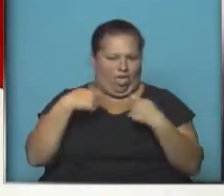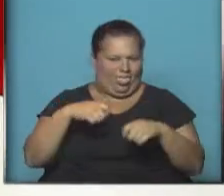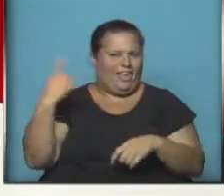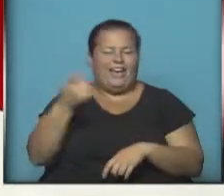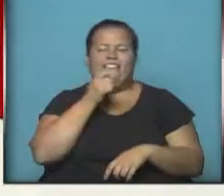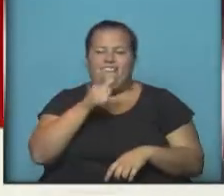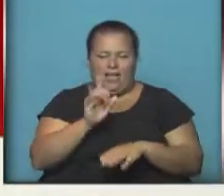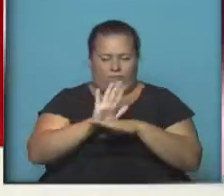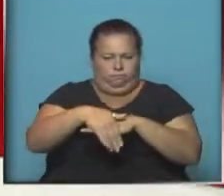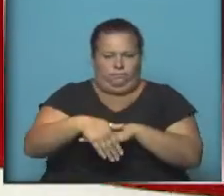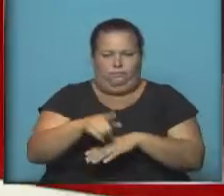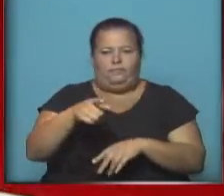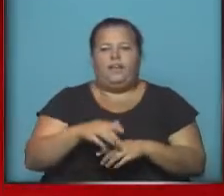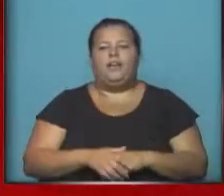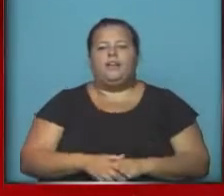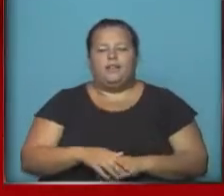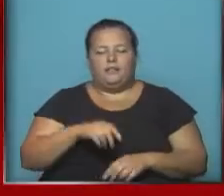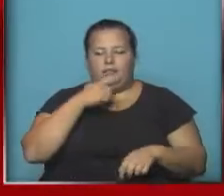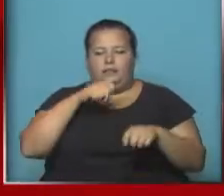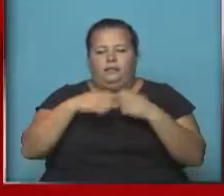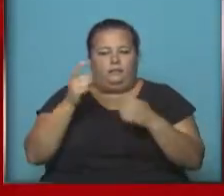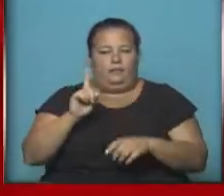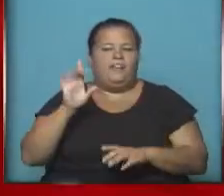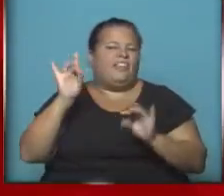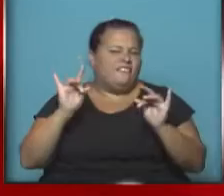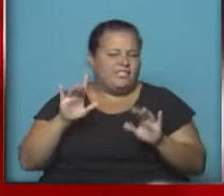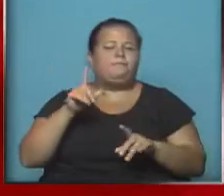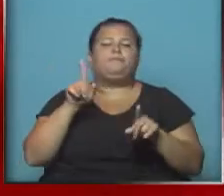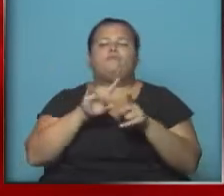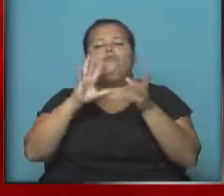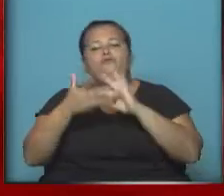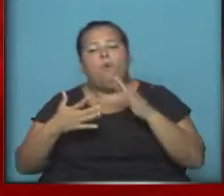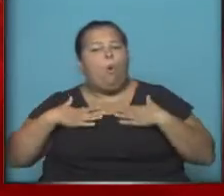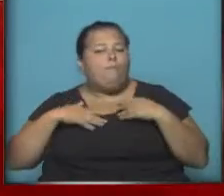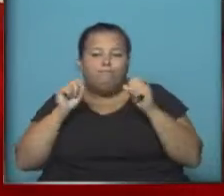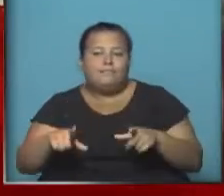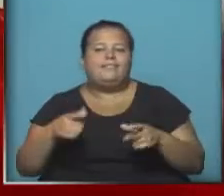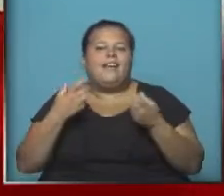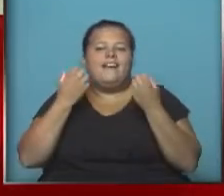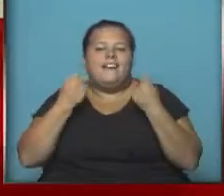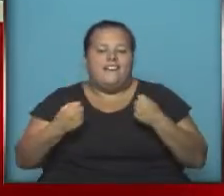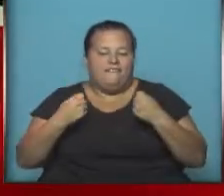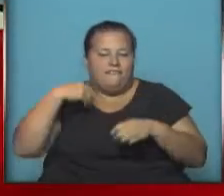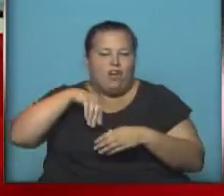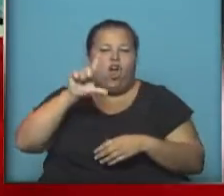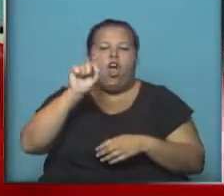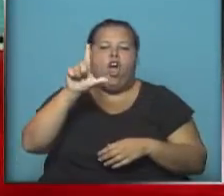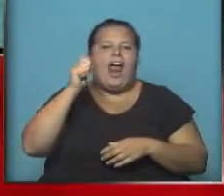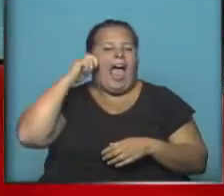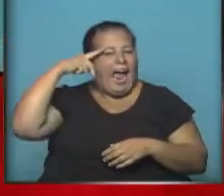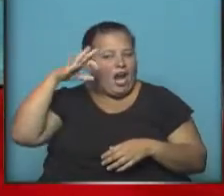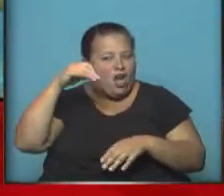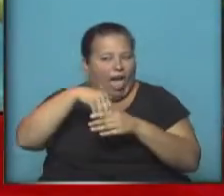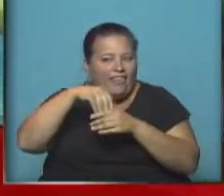tienen mayor posibilidades de esguinzarse. O sea, es una forma de su cuerpo que tiene que ver con las fibras de colágeno y no